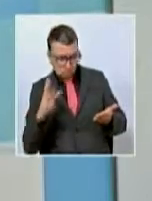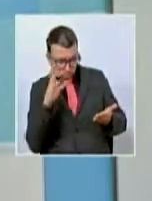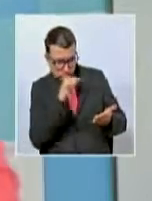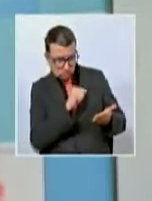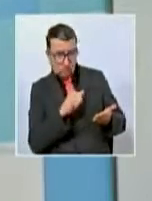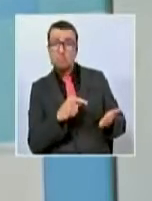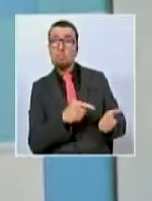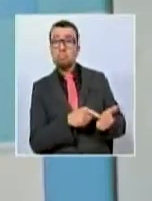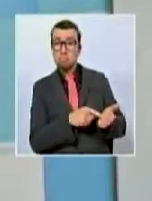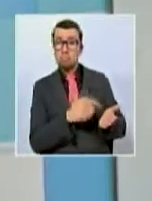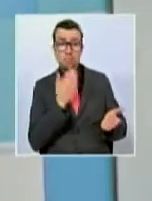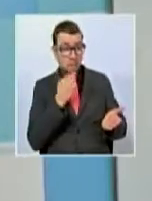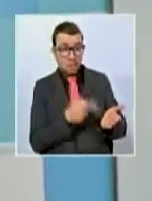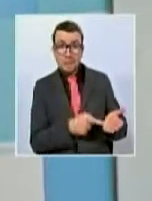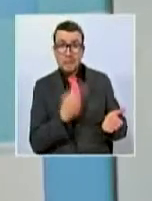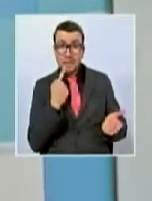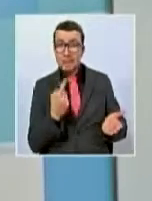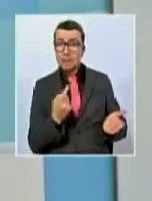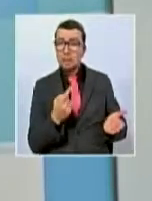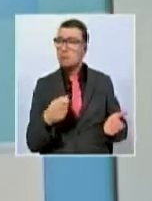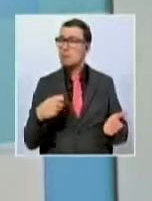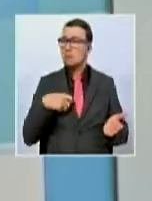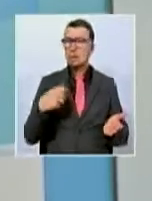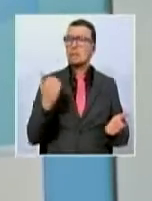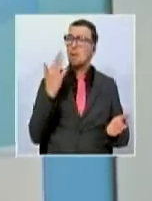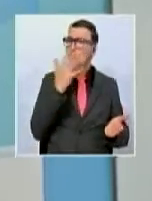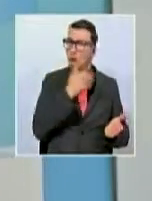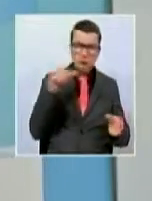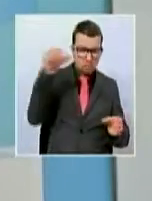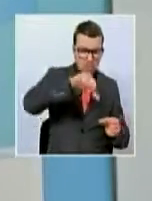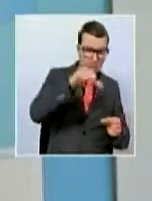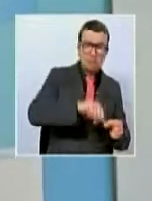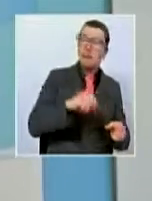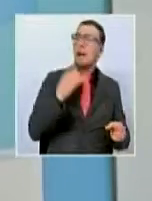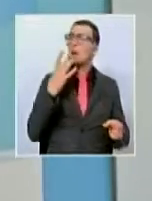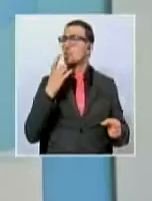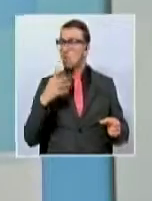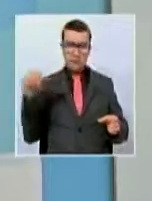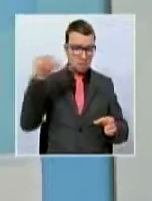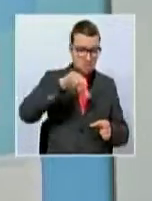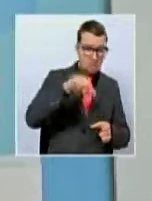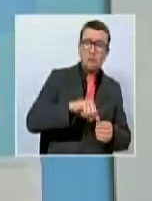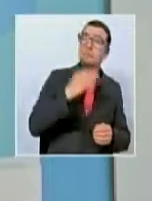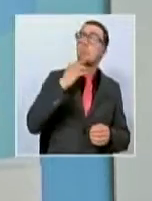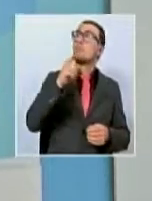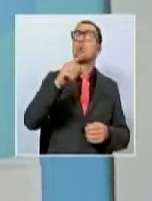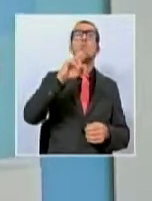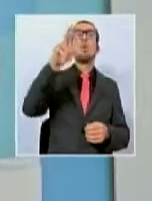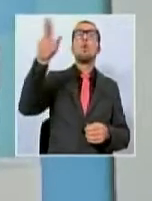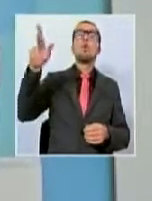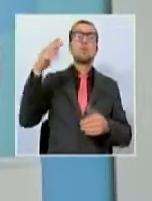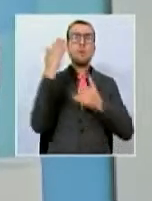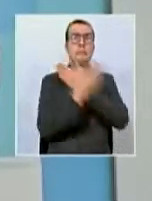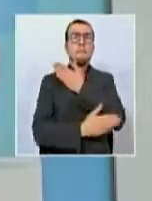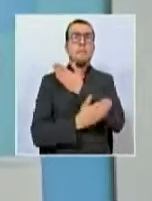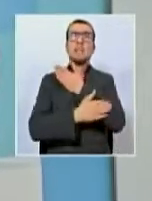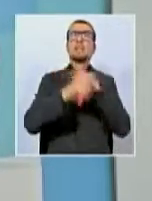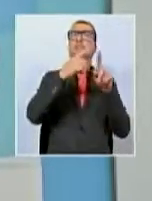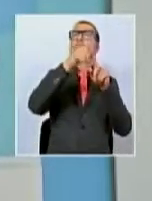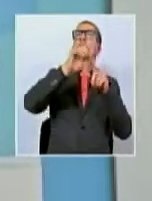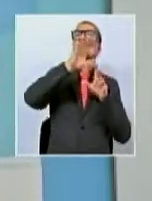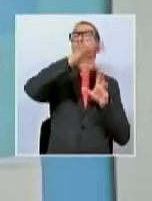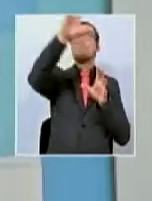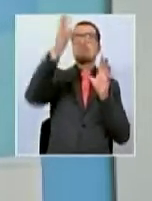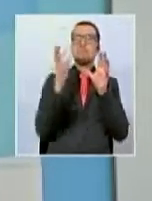tiene, bueno, ahí dice, como decías, tiene tintura, tiene azúcar. Fíjate que en otros países a todo esto, precisamente por la nutrición y por